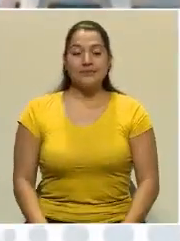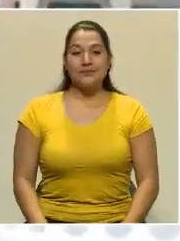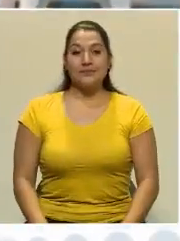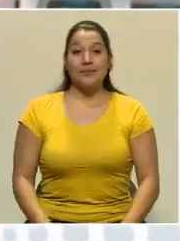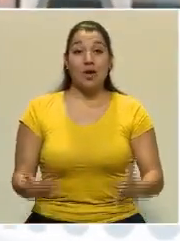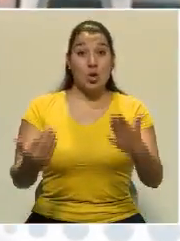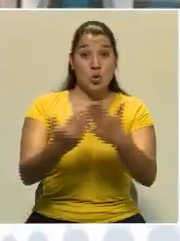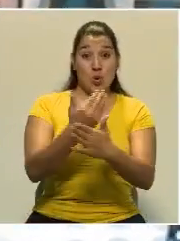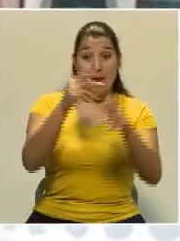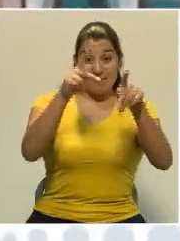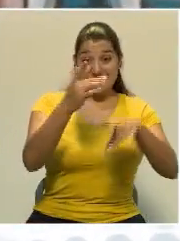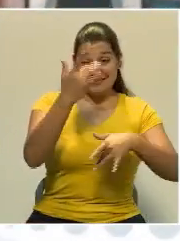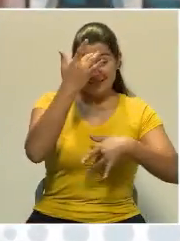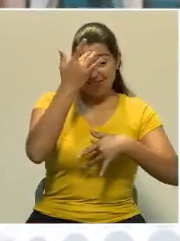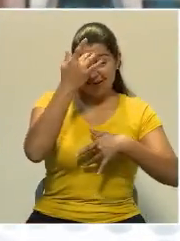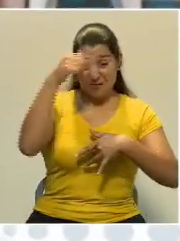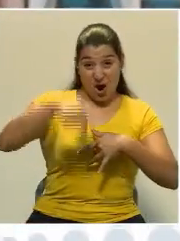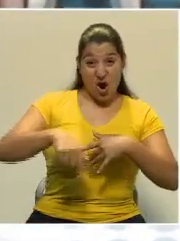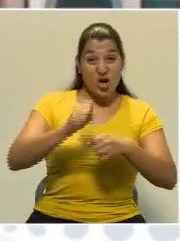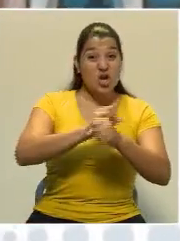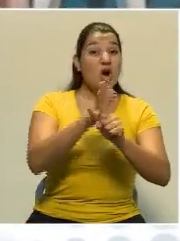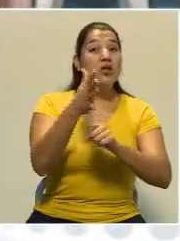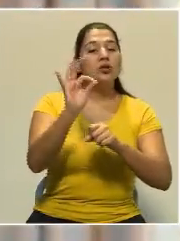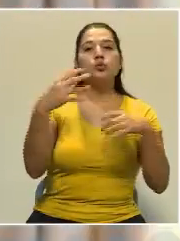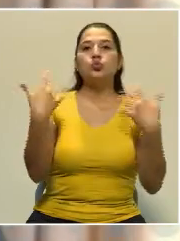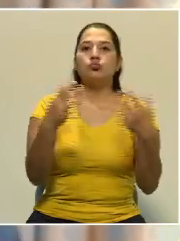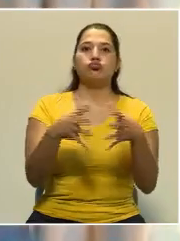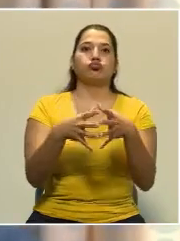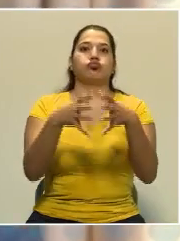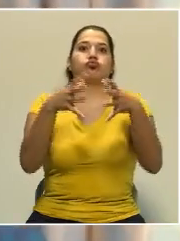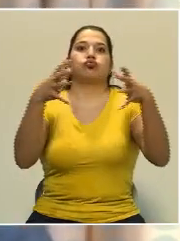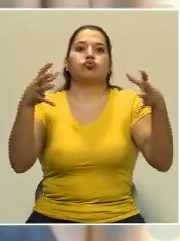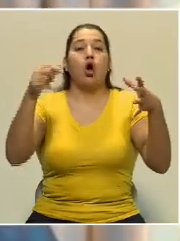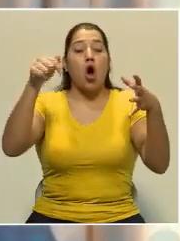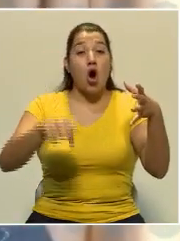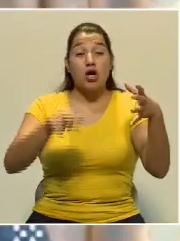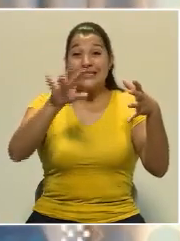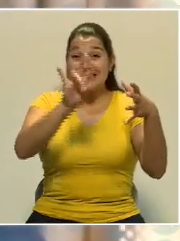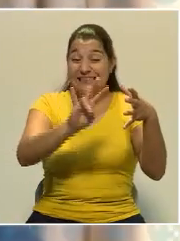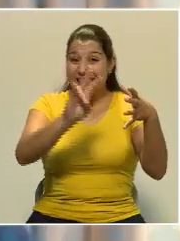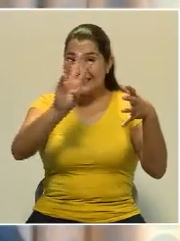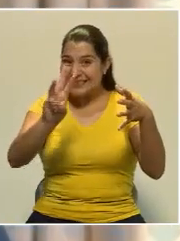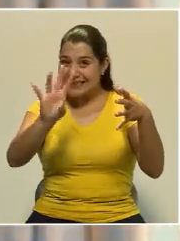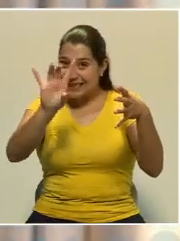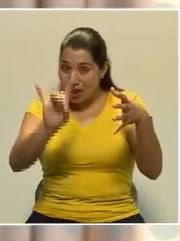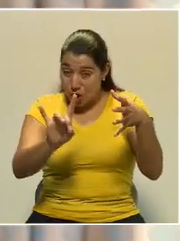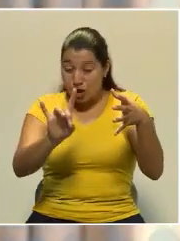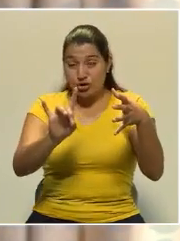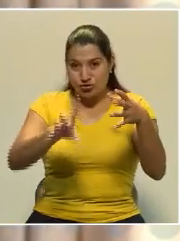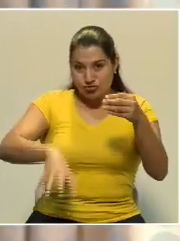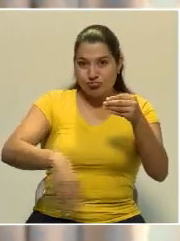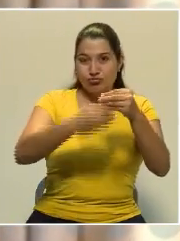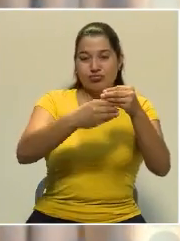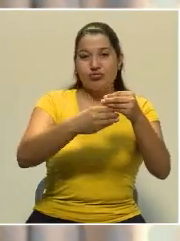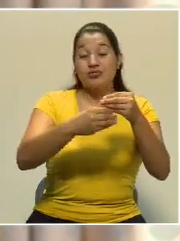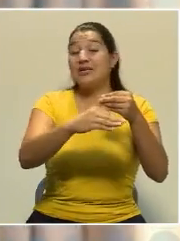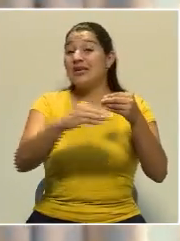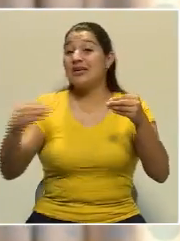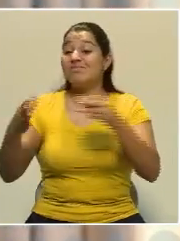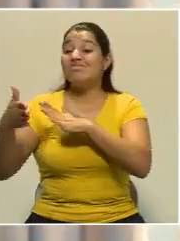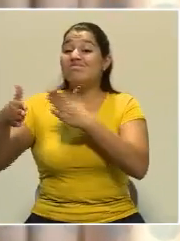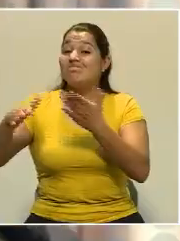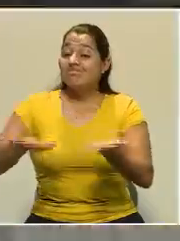Los nuevos casos de COVID-19 se dispararon y llegaron a su pico más alto con 768 en las últimas 24 horas. Fallecieron